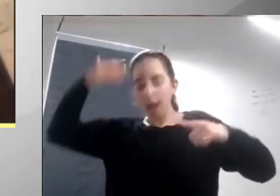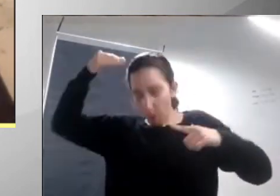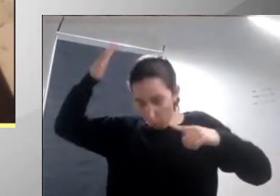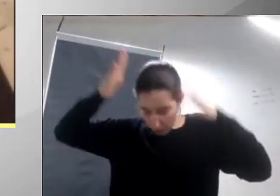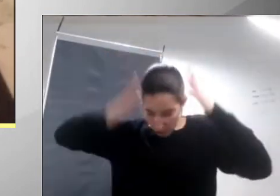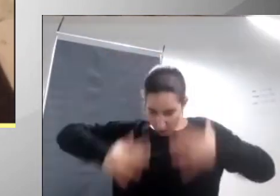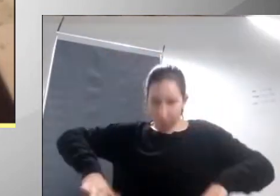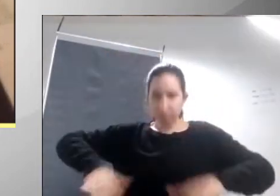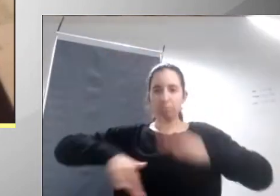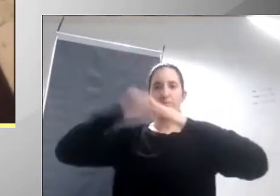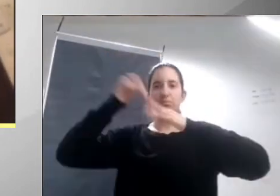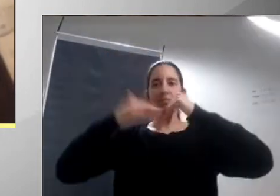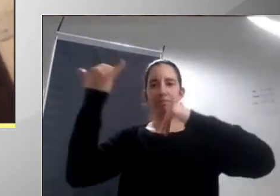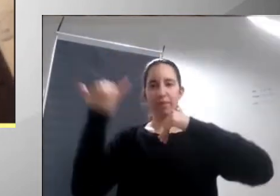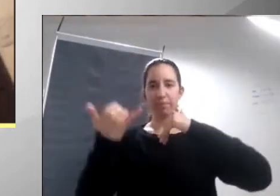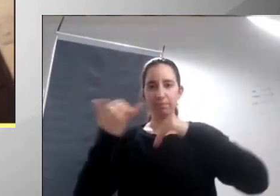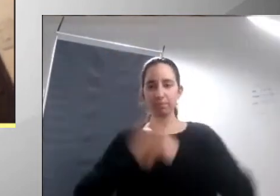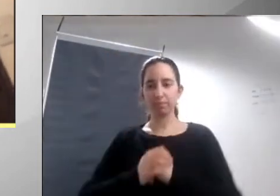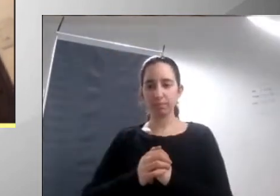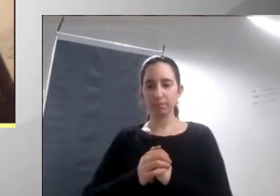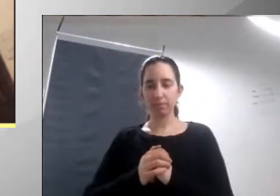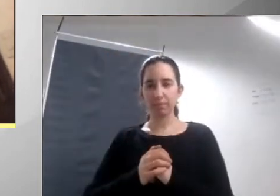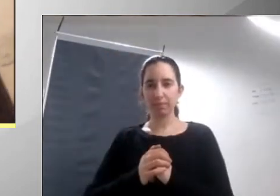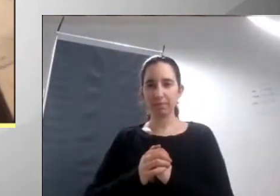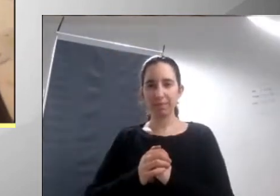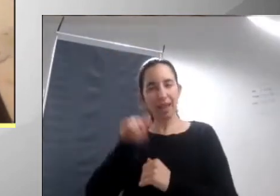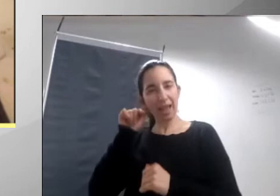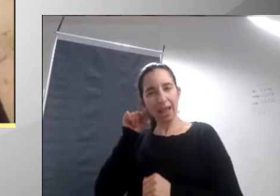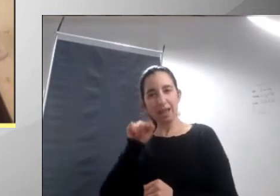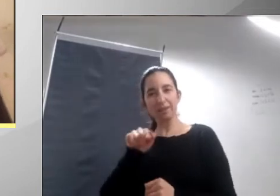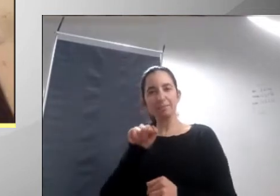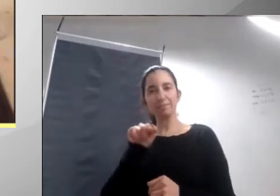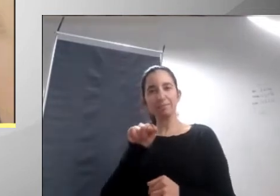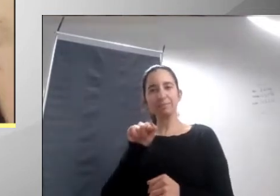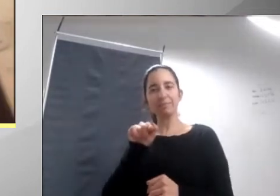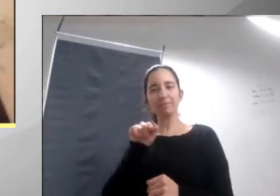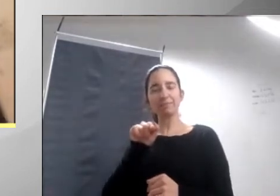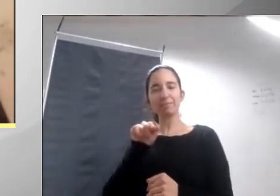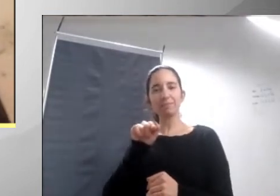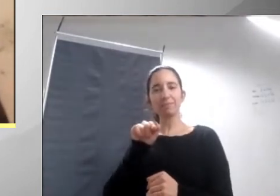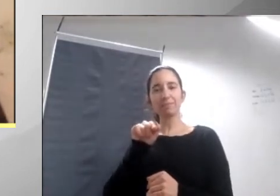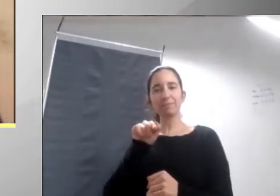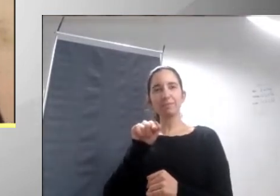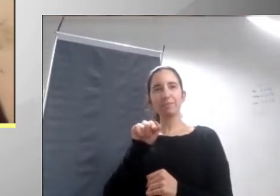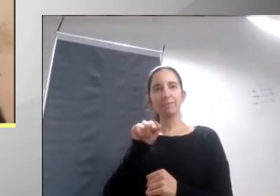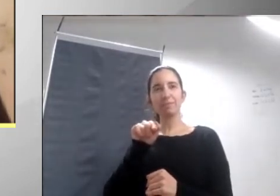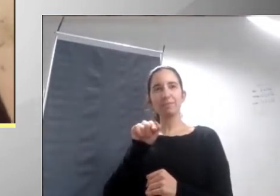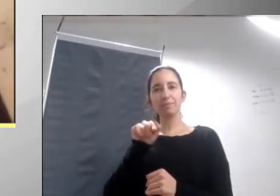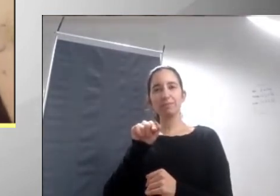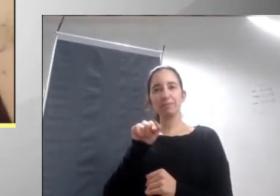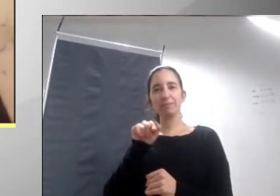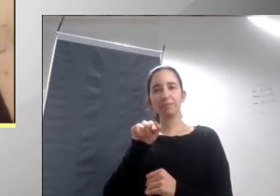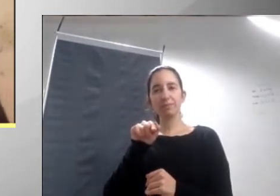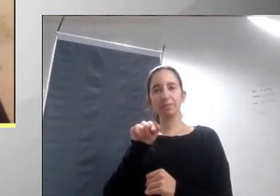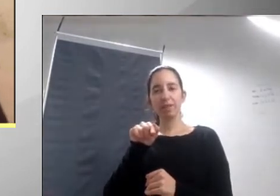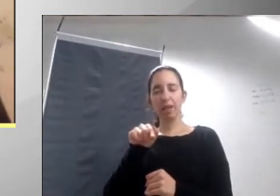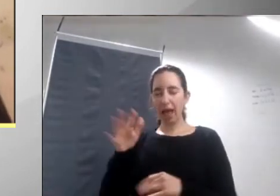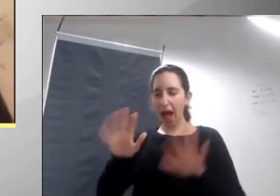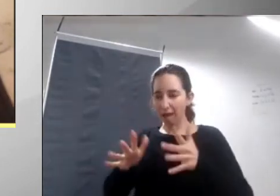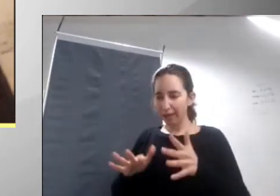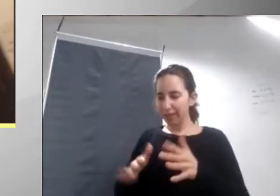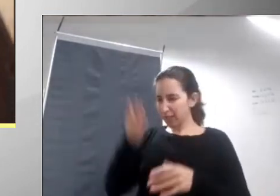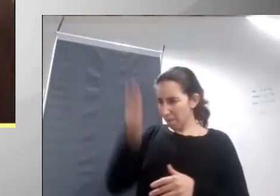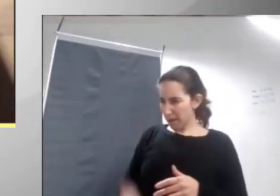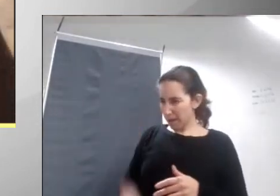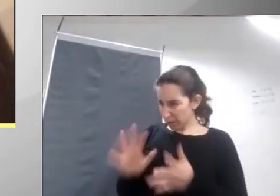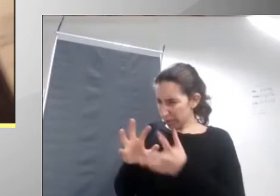la creatividad que nosotros tenemos no puede estar enfocada a lo que destruya al otro.